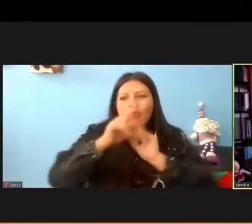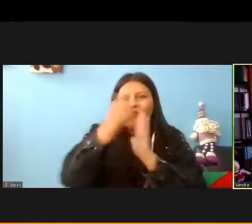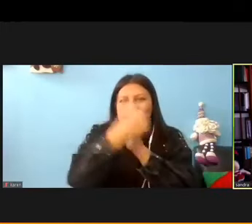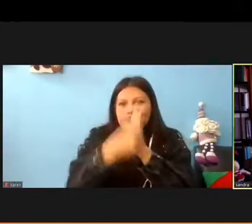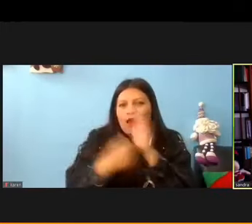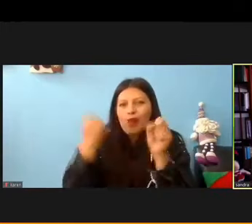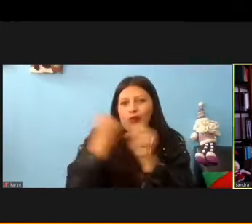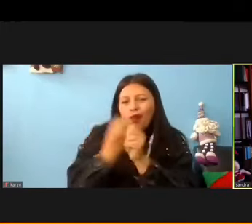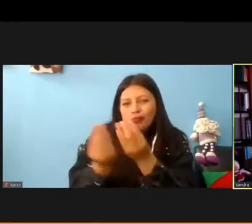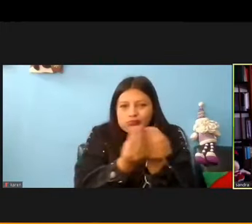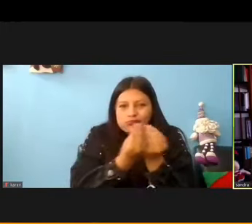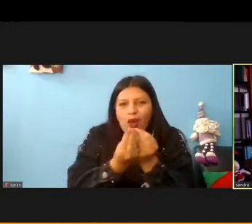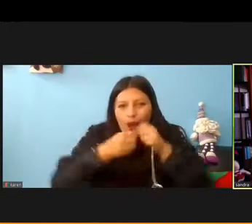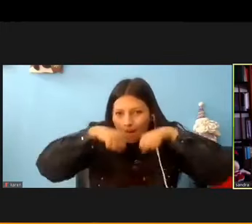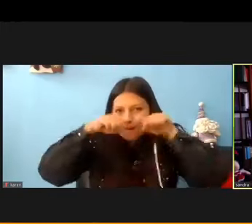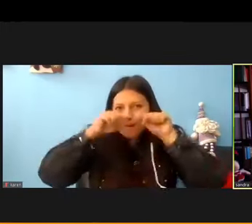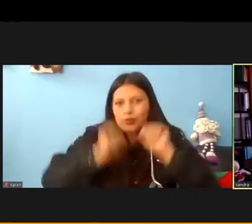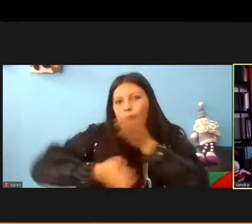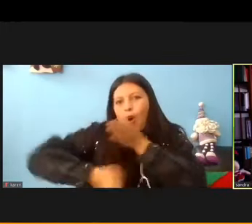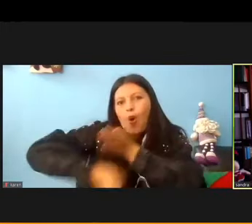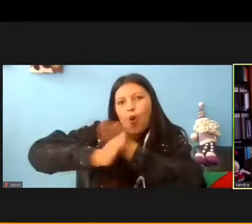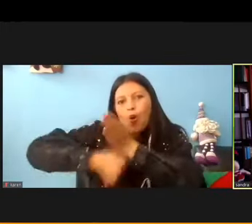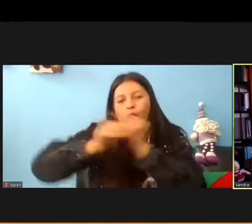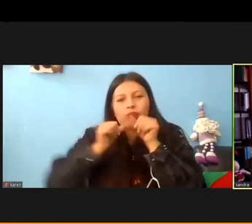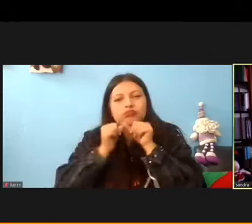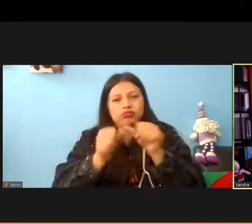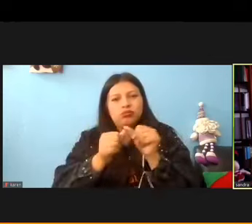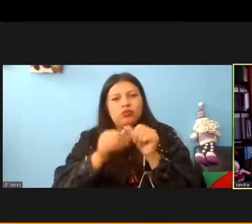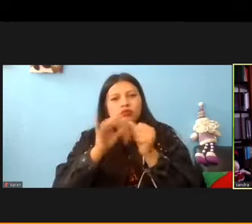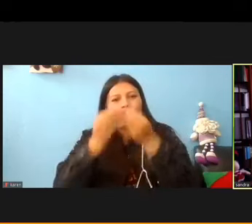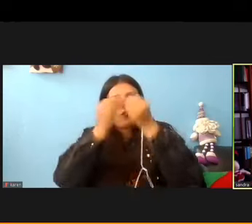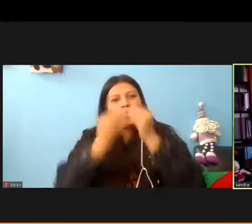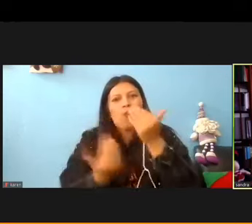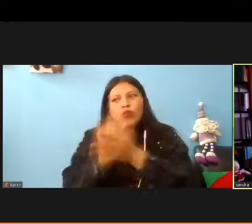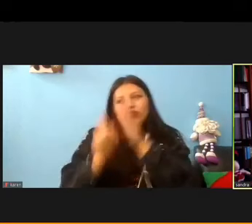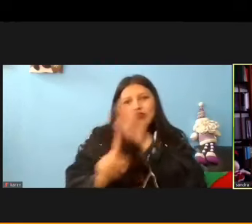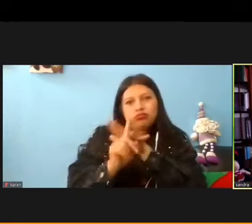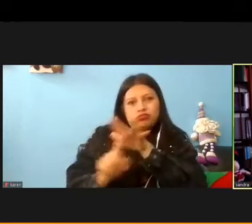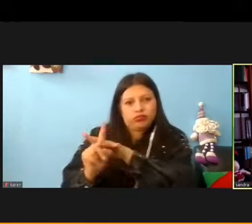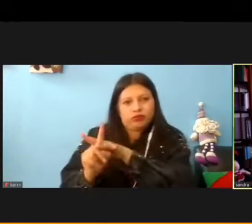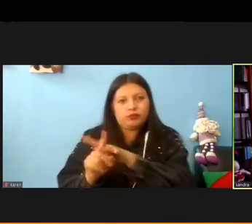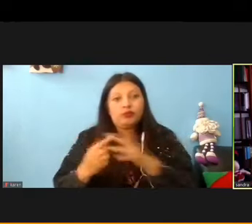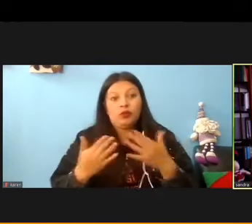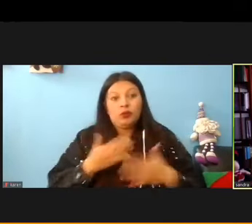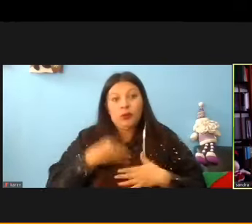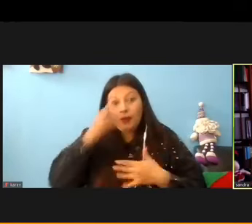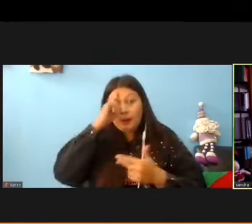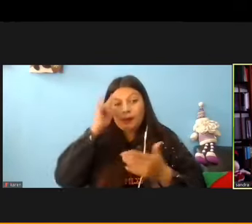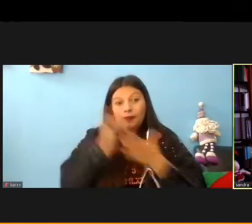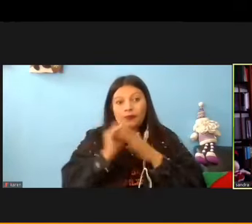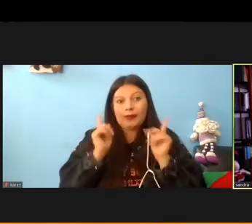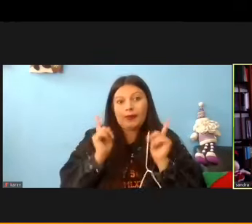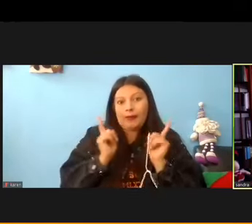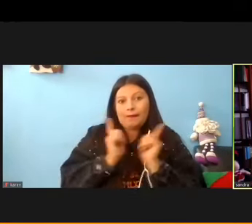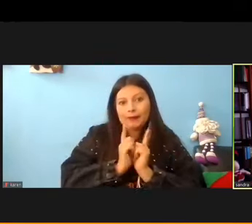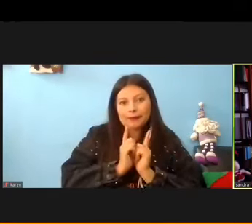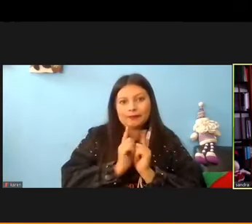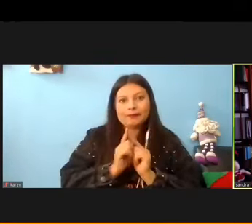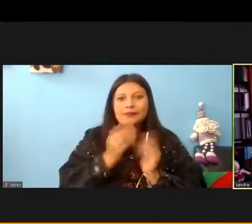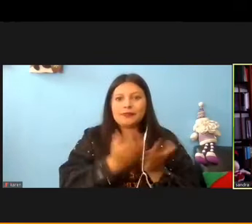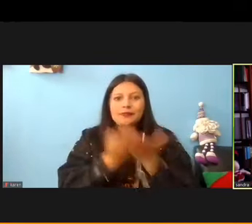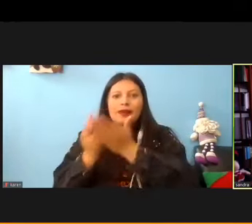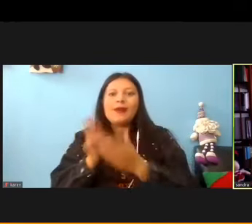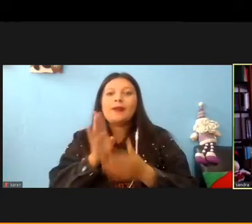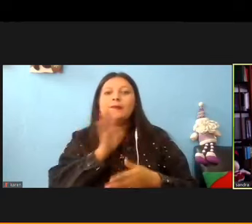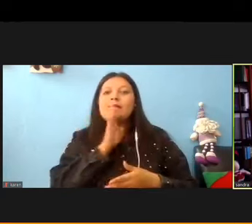trabajo colectiva que nos permita seguir manteniendo este tipo de iniciativas. Entonces, creería yo que dejo por ahora ahí y te doy la